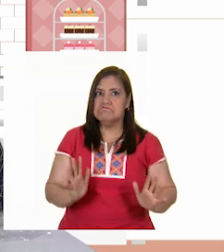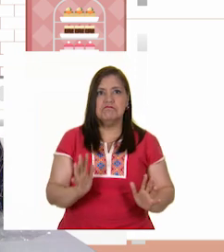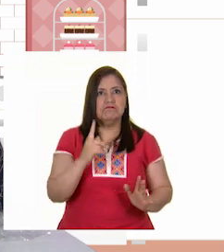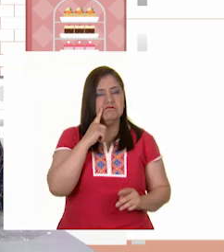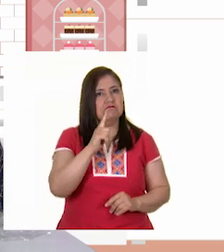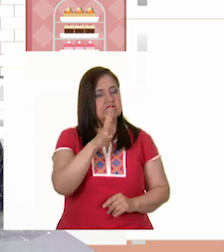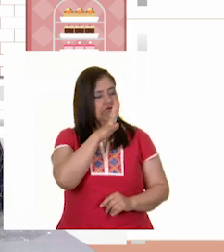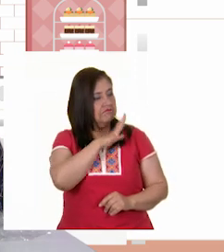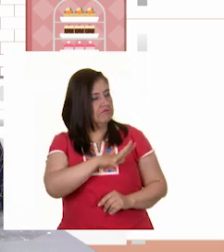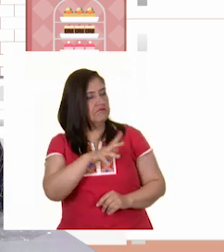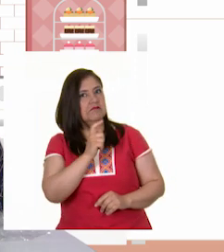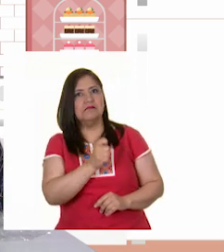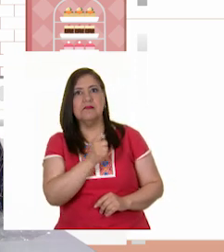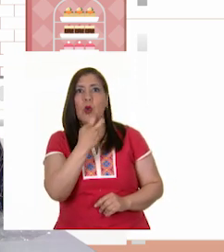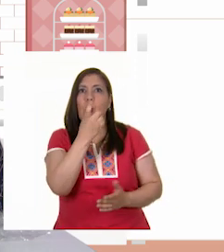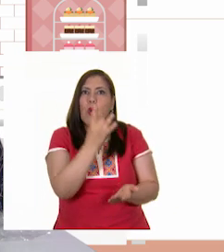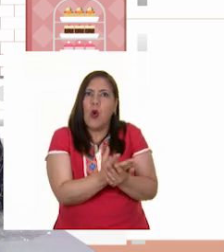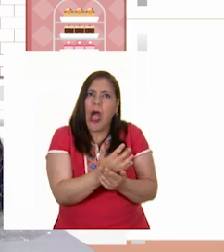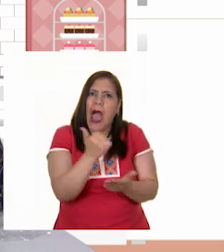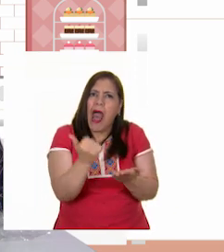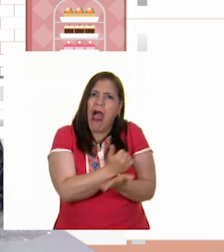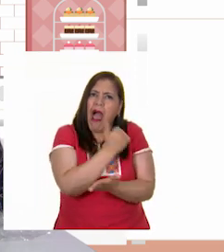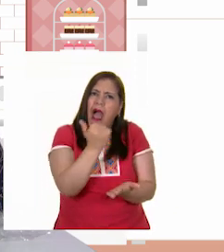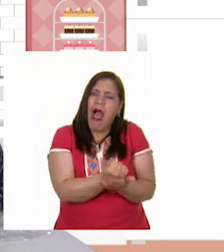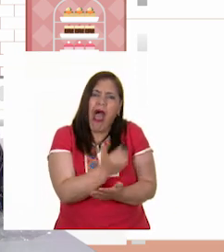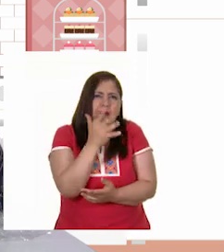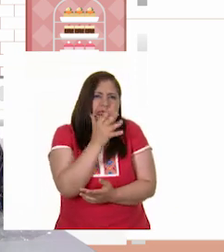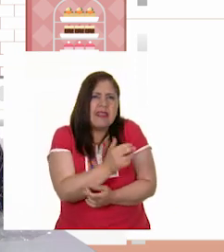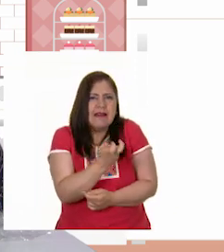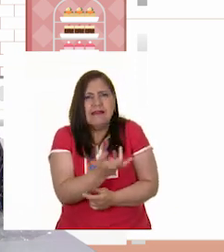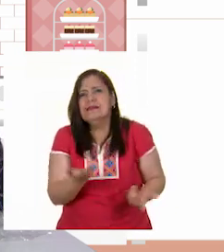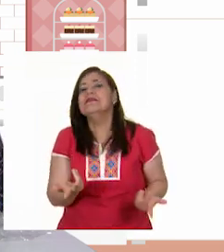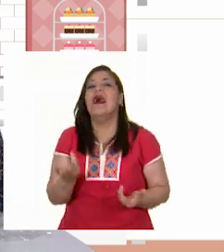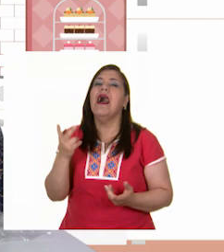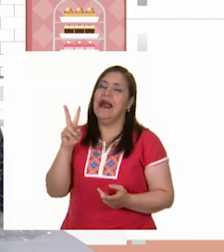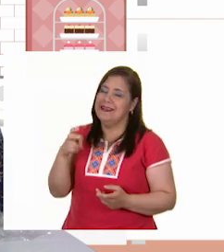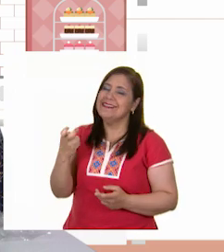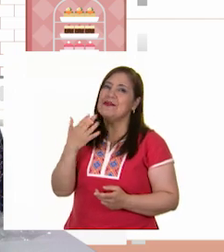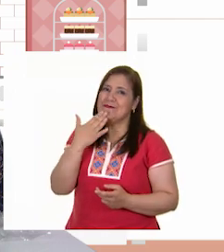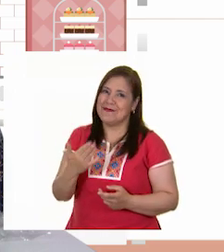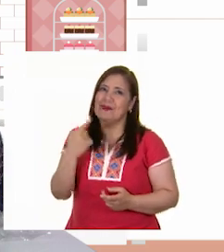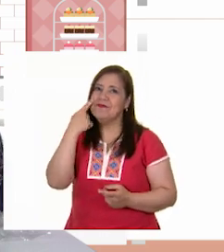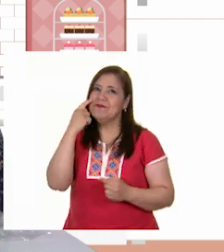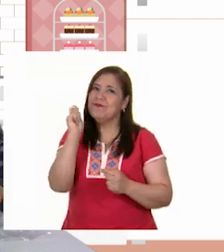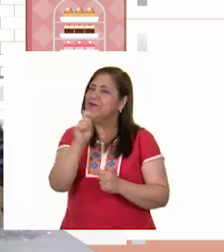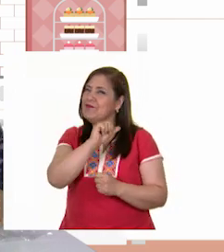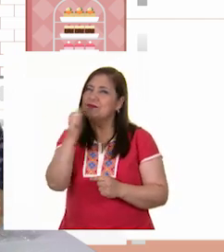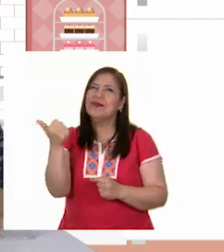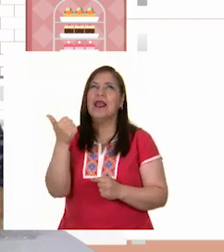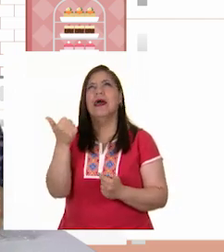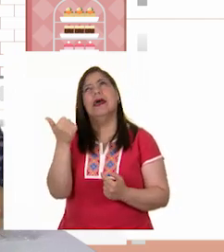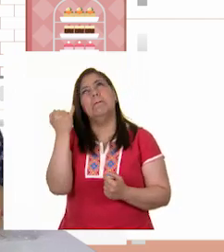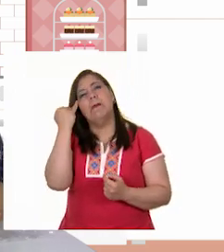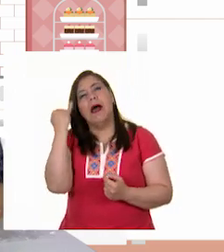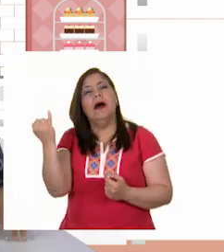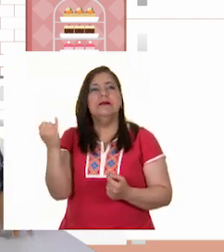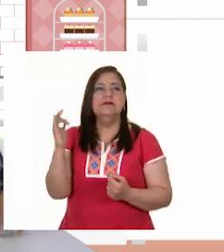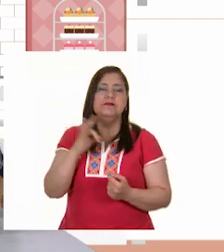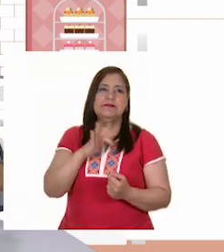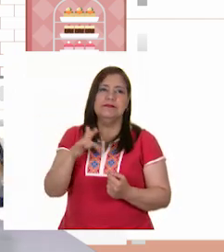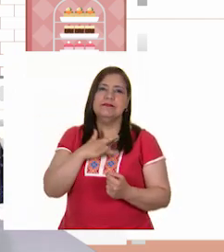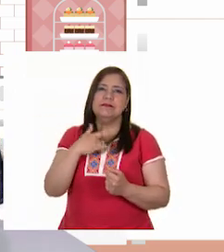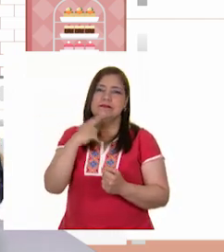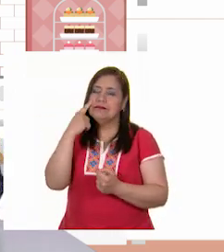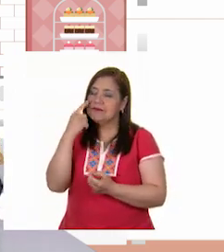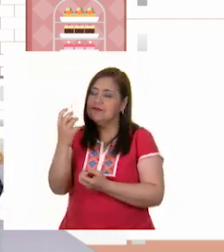¡Impresionante! ¡Y solo es arroz! Así es. Ese fue muy bueno. Ahora, ¿qué te parece contemplar una hermosa